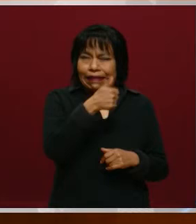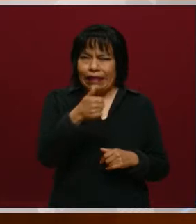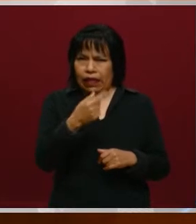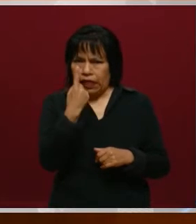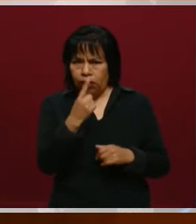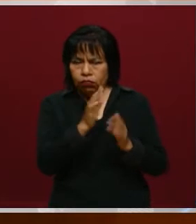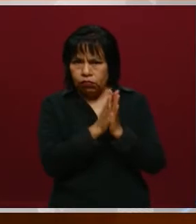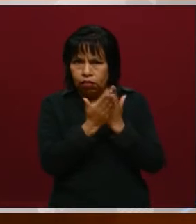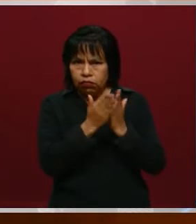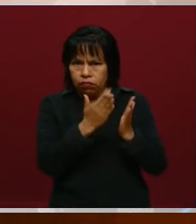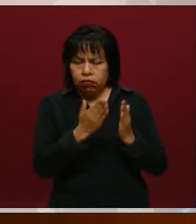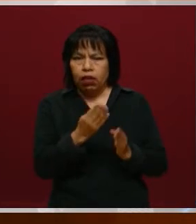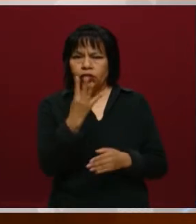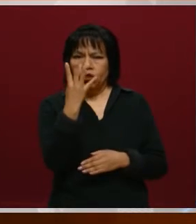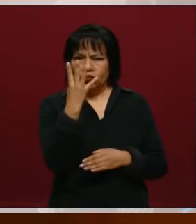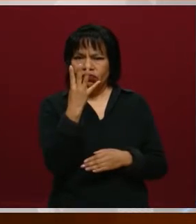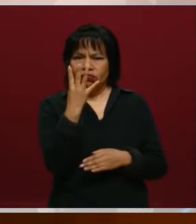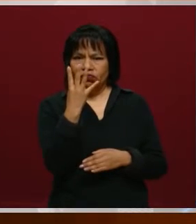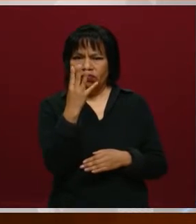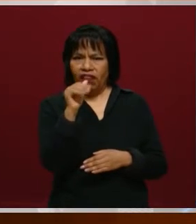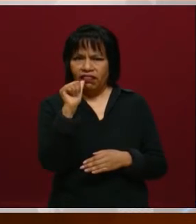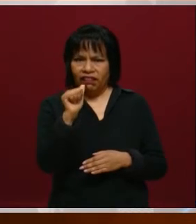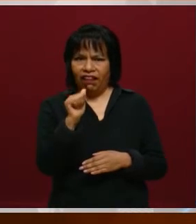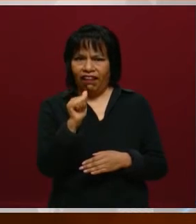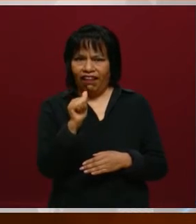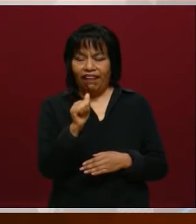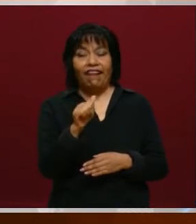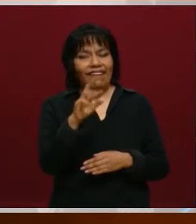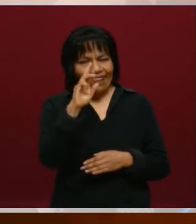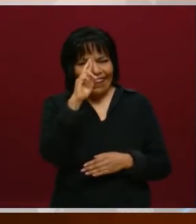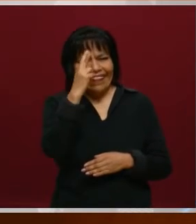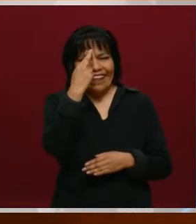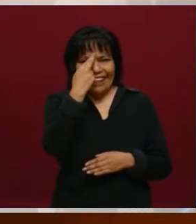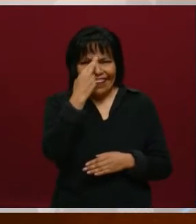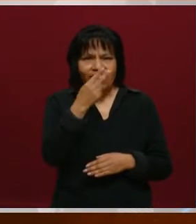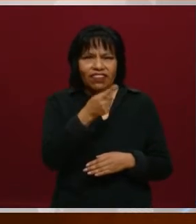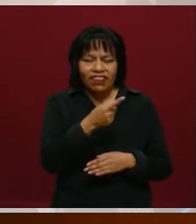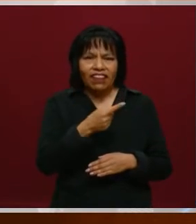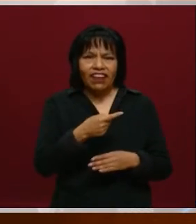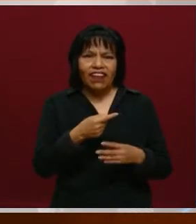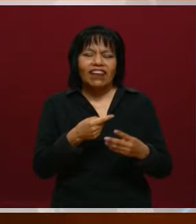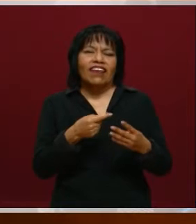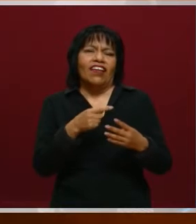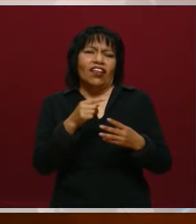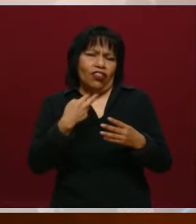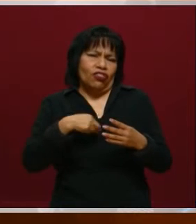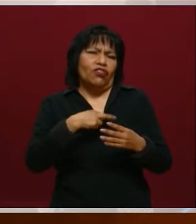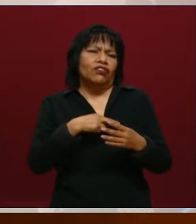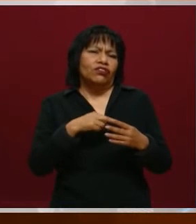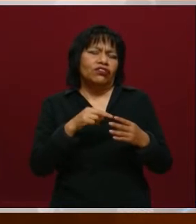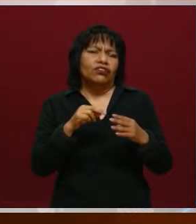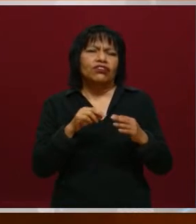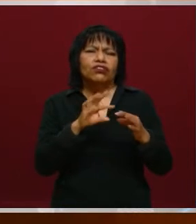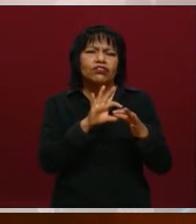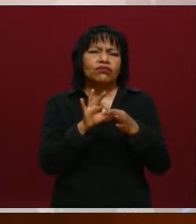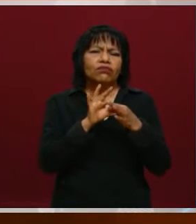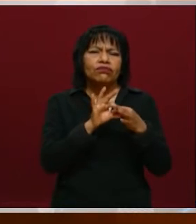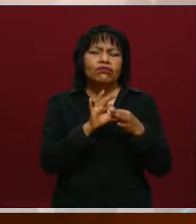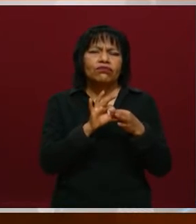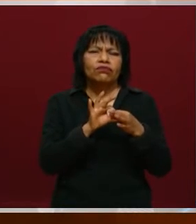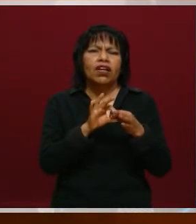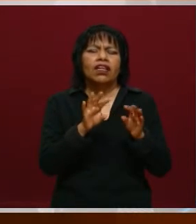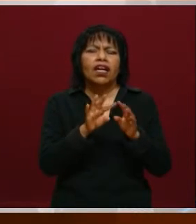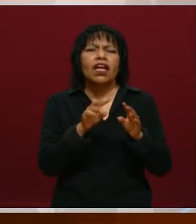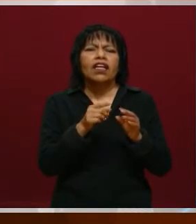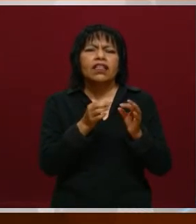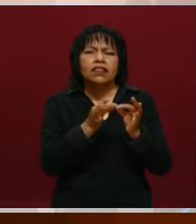de las cuatro as verdad que si nosotros recordamos bueno este nosotros las asociamos como indicadores